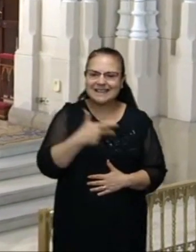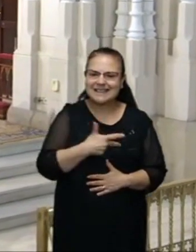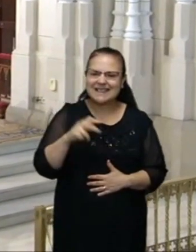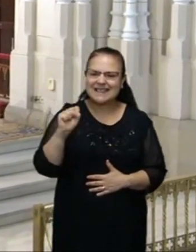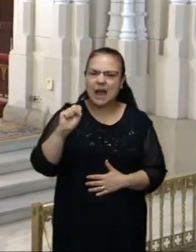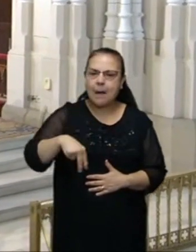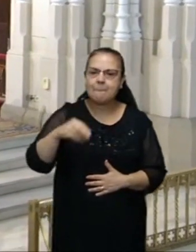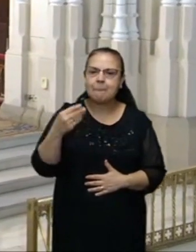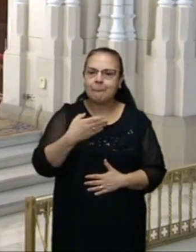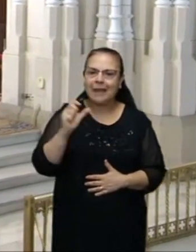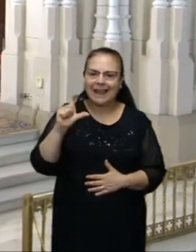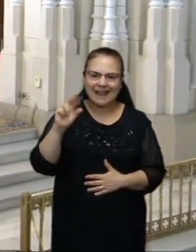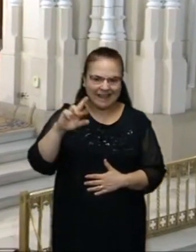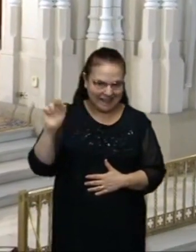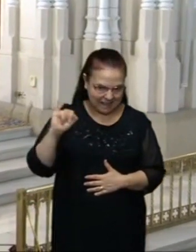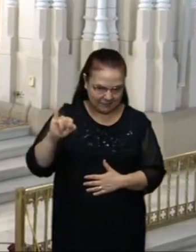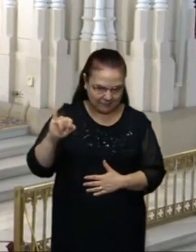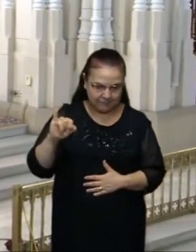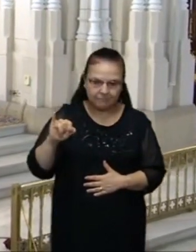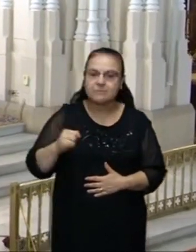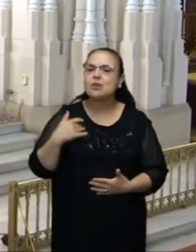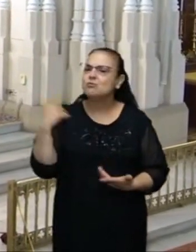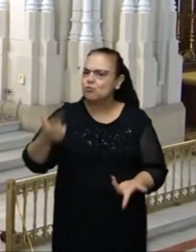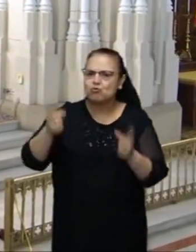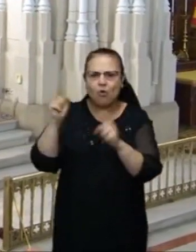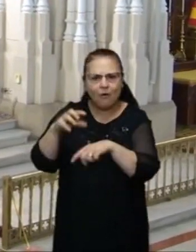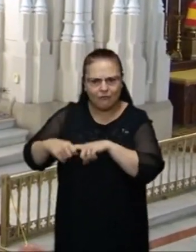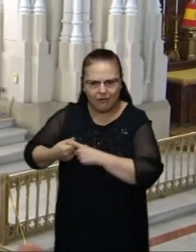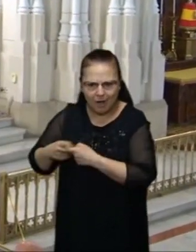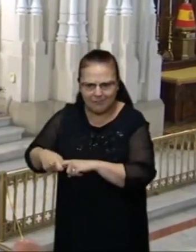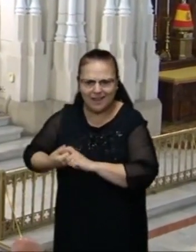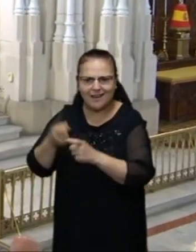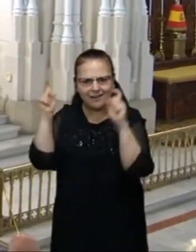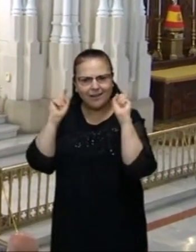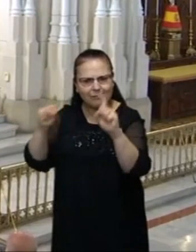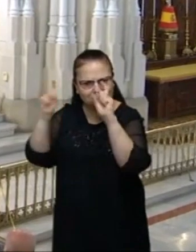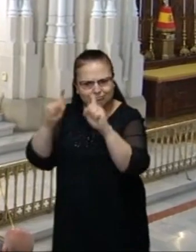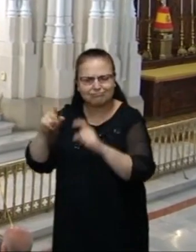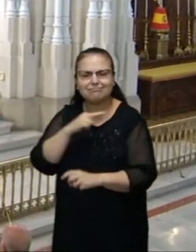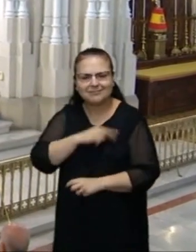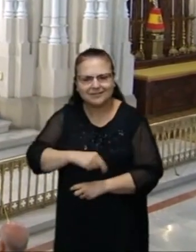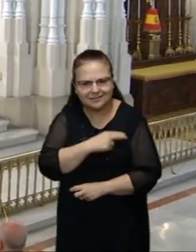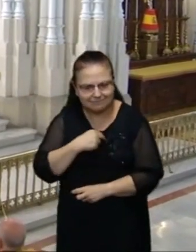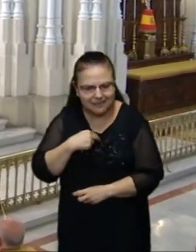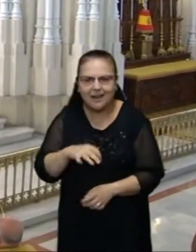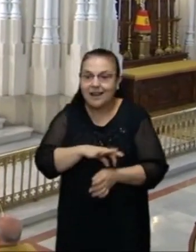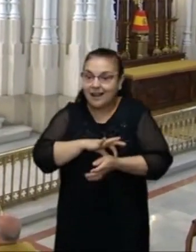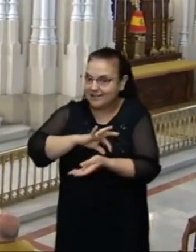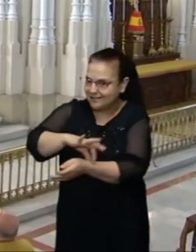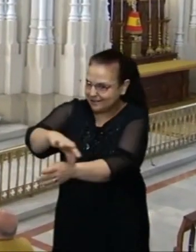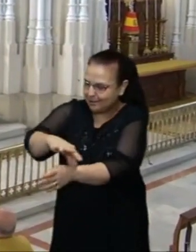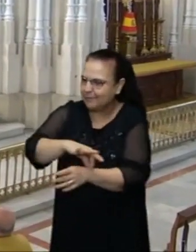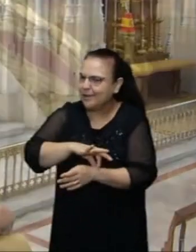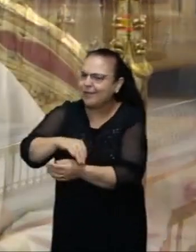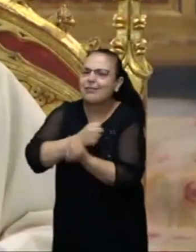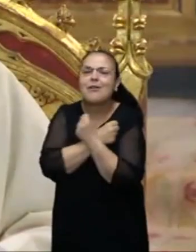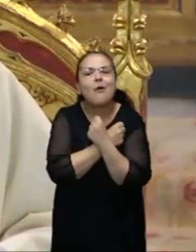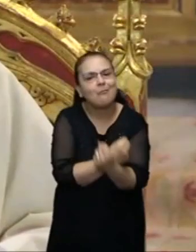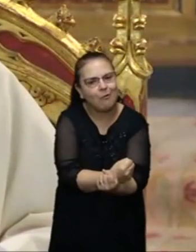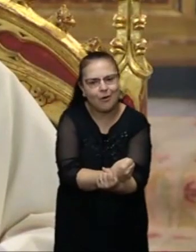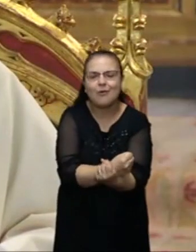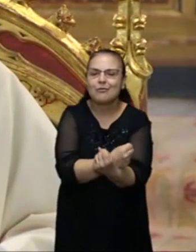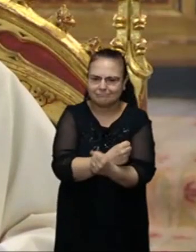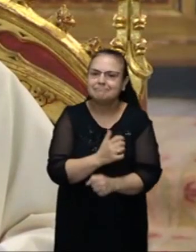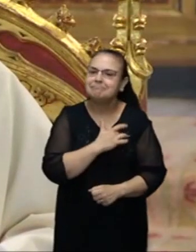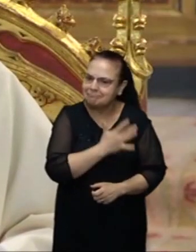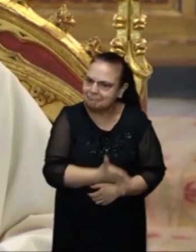le da una educación esmeradamente cristiana. Ella misma, desde su fe, también se dedica al servicio y al amor y la caridad con